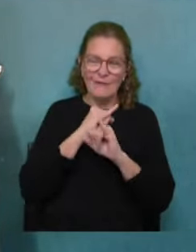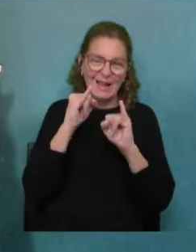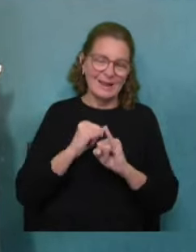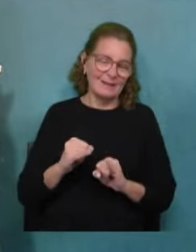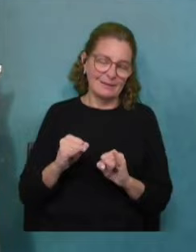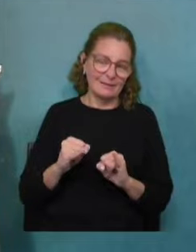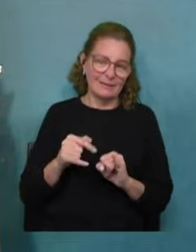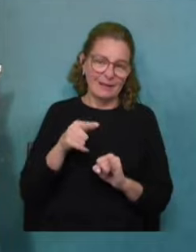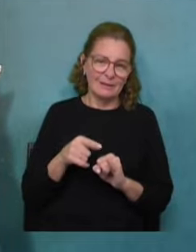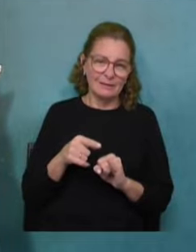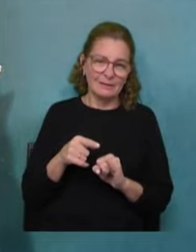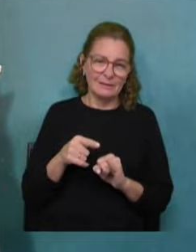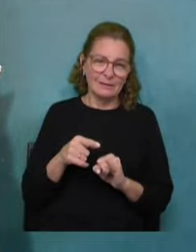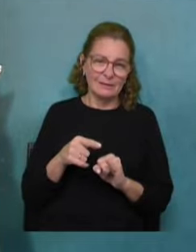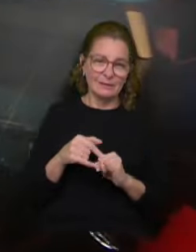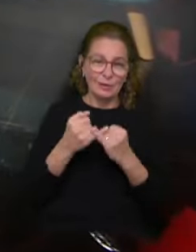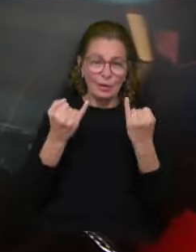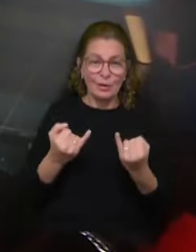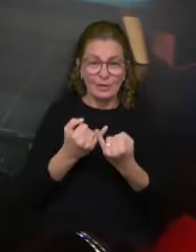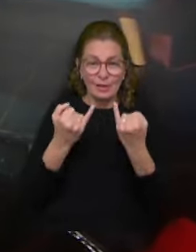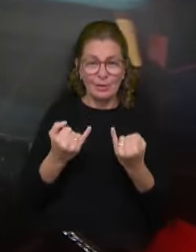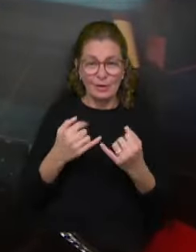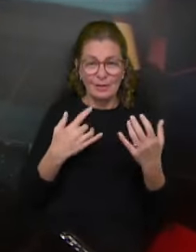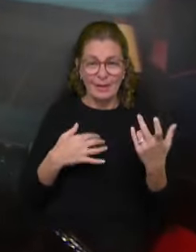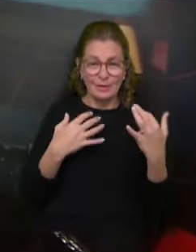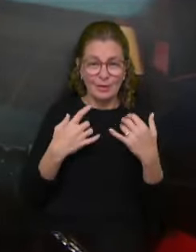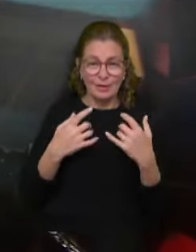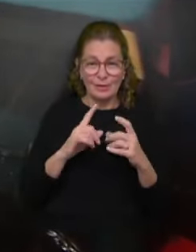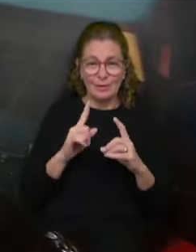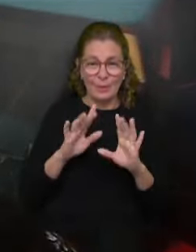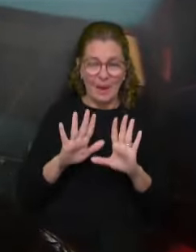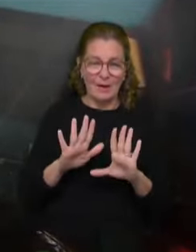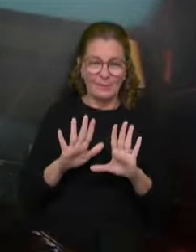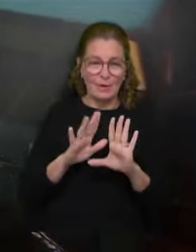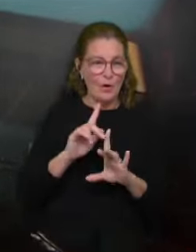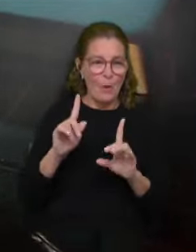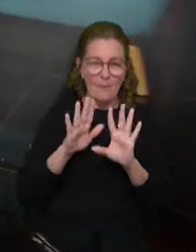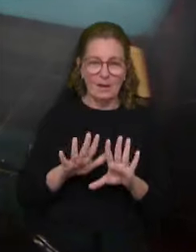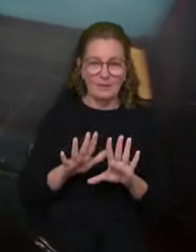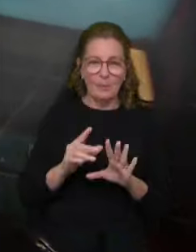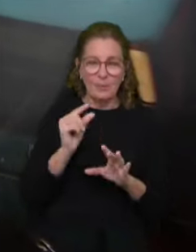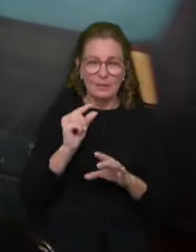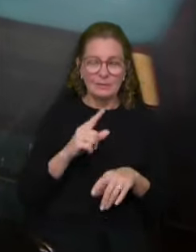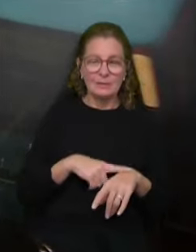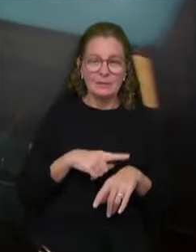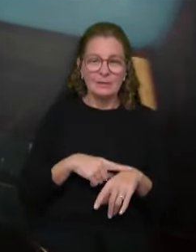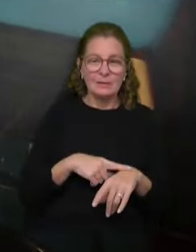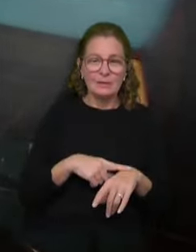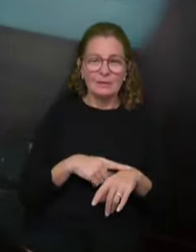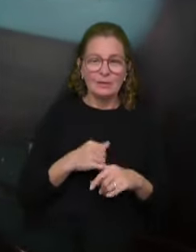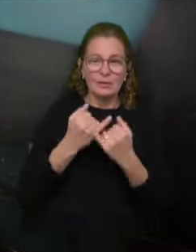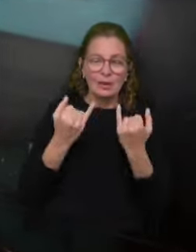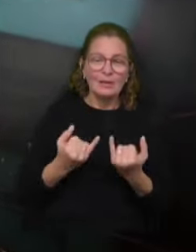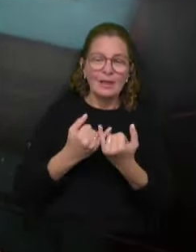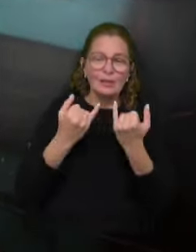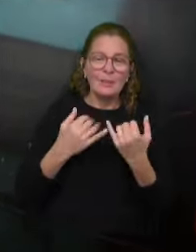bueno, desde ahí le doy todos los días. No has parado. Sí, no he parado. Aunque sea un ratito, pero riego la planta todos los días,